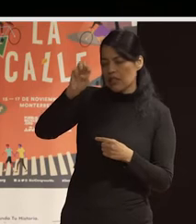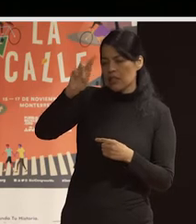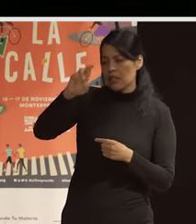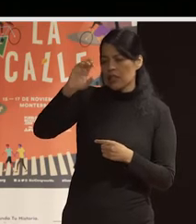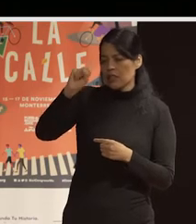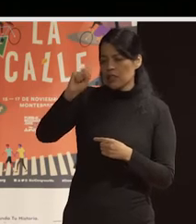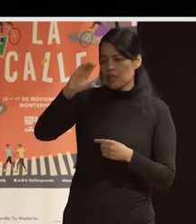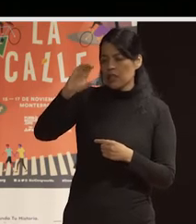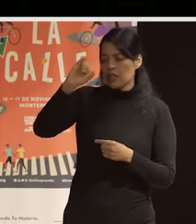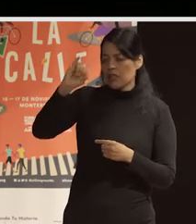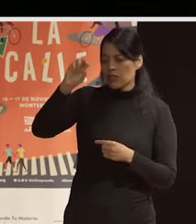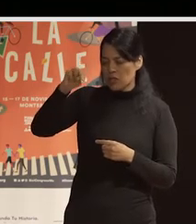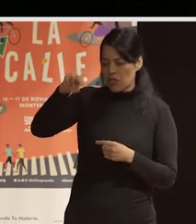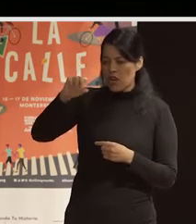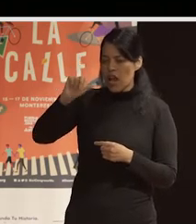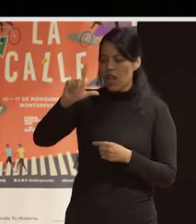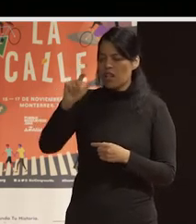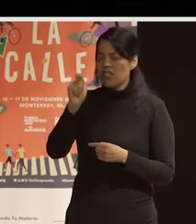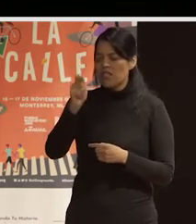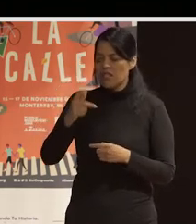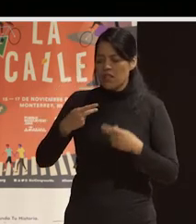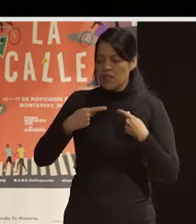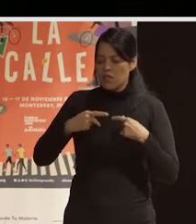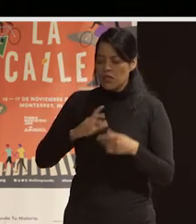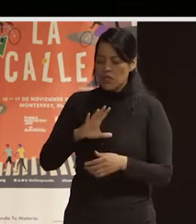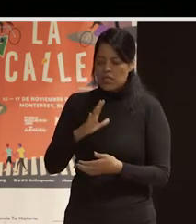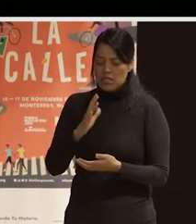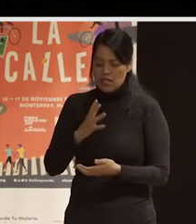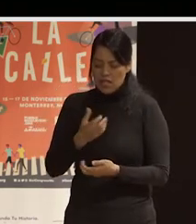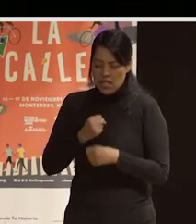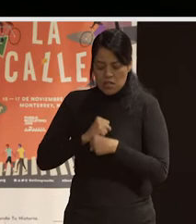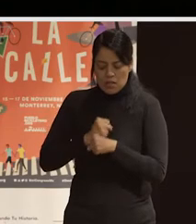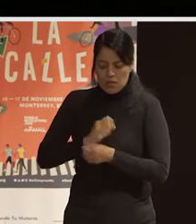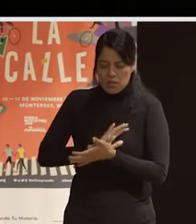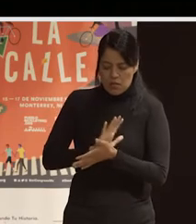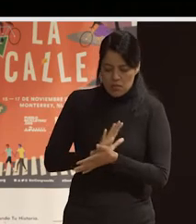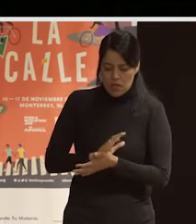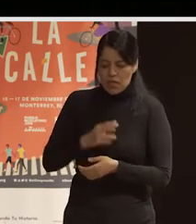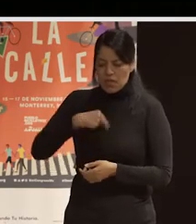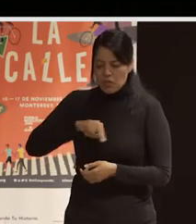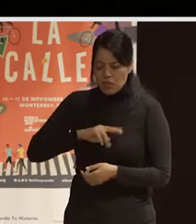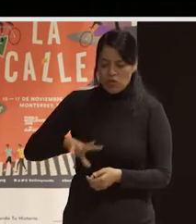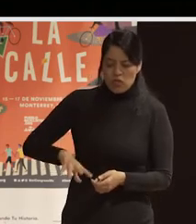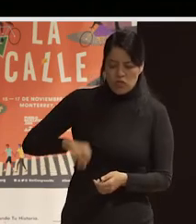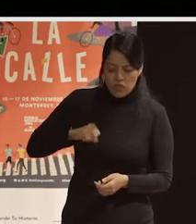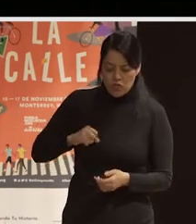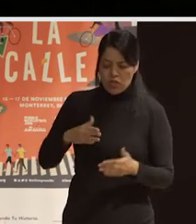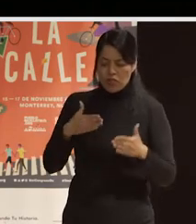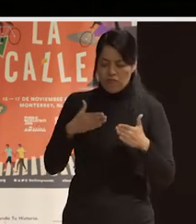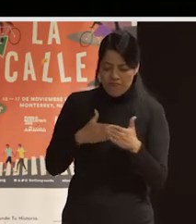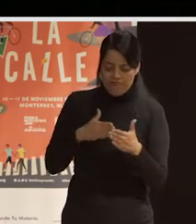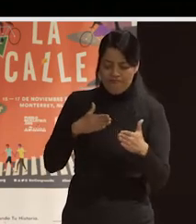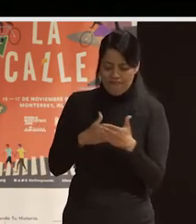y simultáneos y que nuestras luchas para enfrentar a esas esas